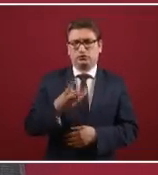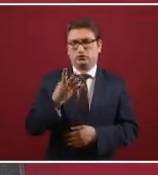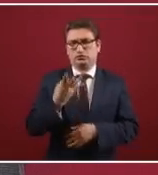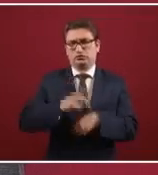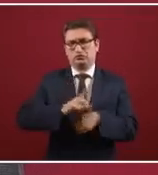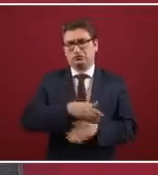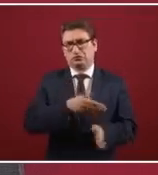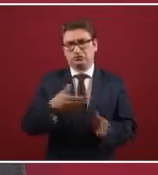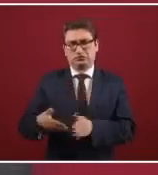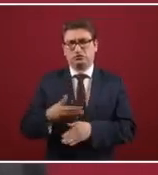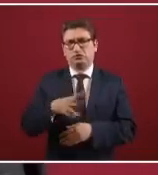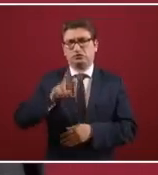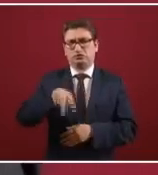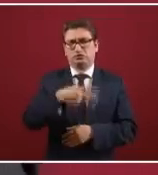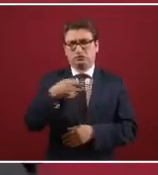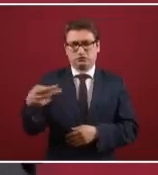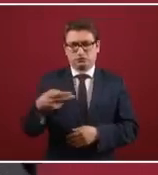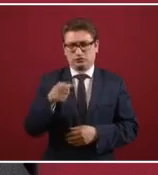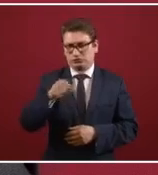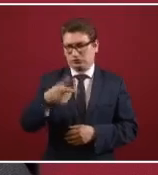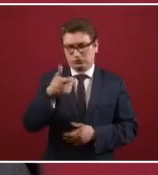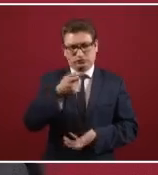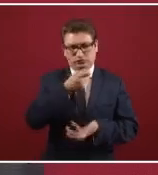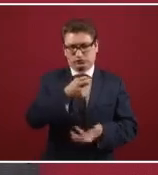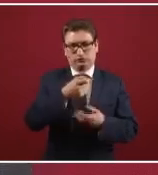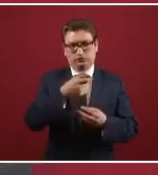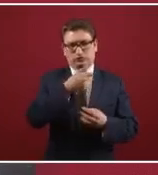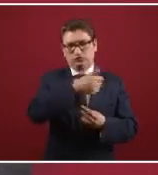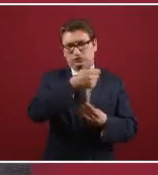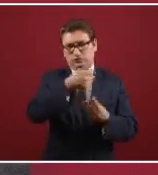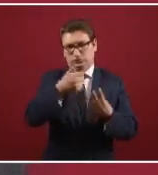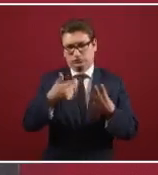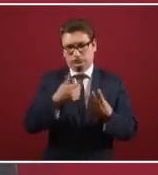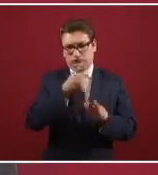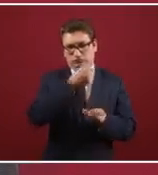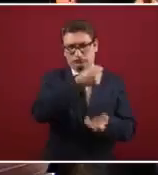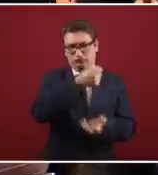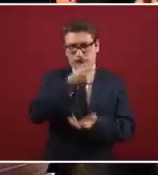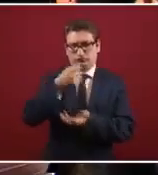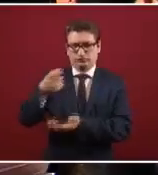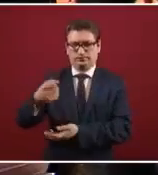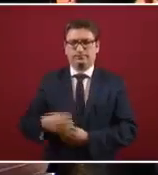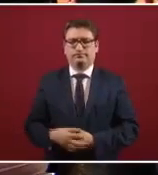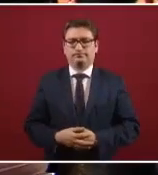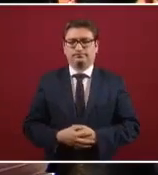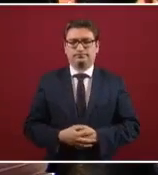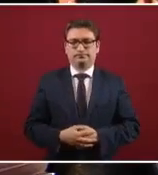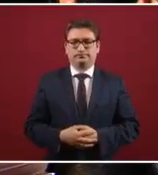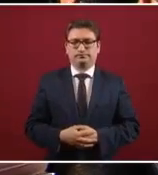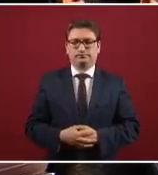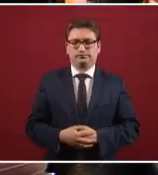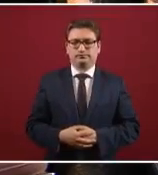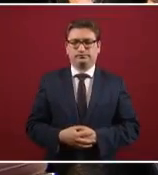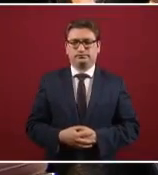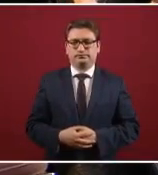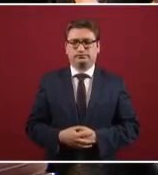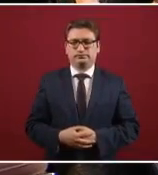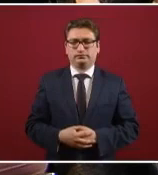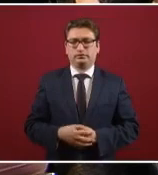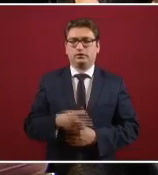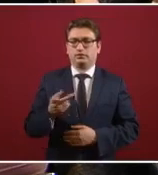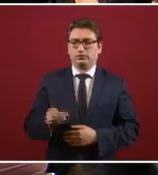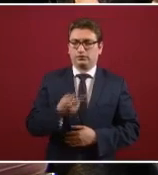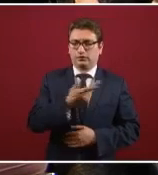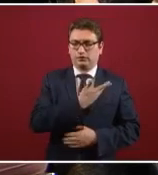fueron en euros igual en la misma cantidad para las tres instituciones eso sería la cifra y una pregunta señor